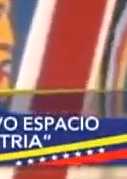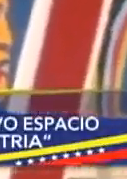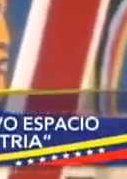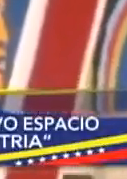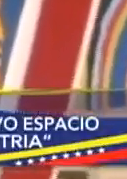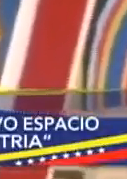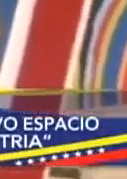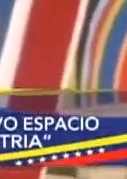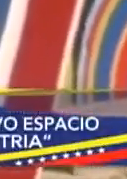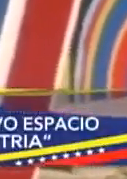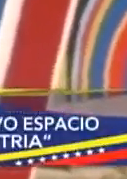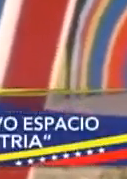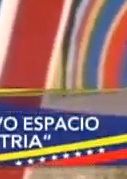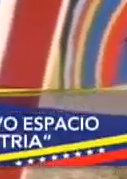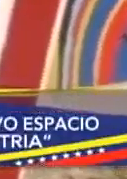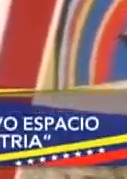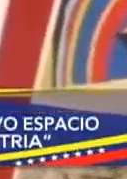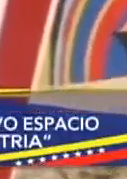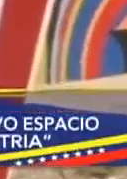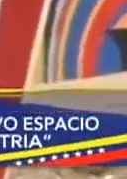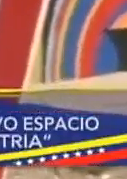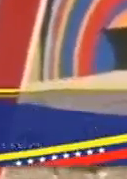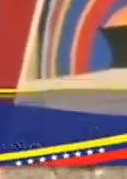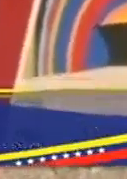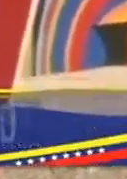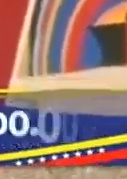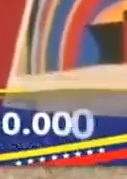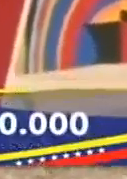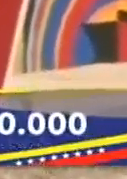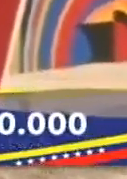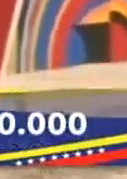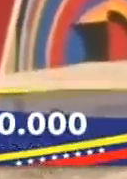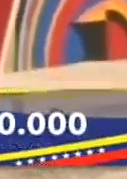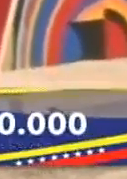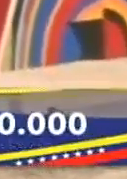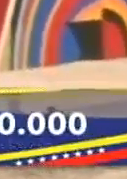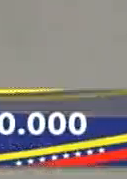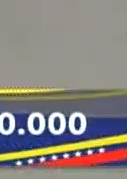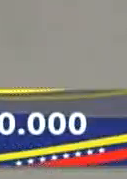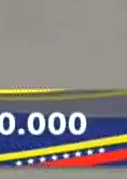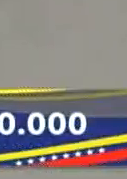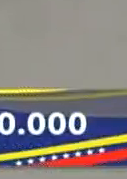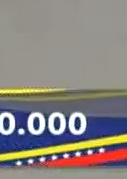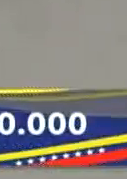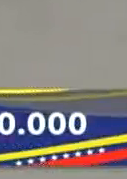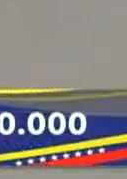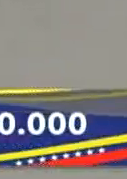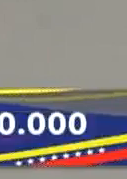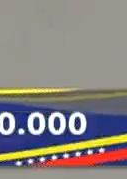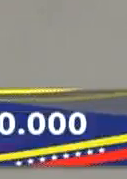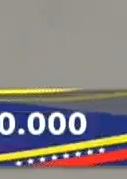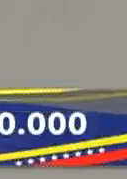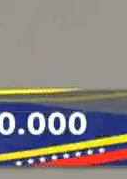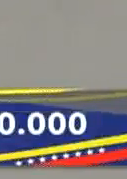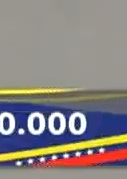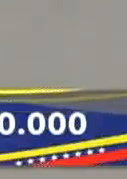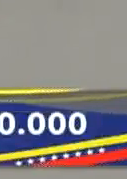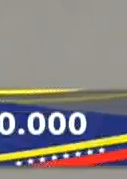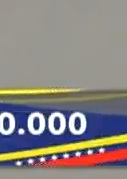tocar la puerta y nos abrir la familia modelo que tenemos a Yurima. Hola Yurima, ¿cómo estás? Invítanos a la